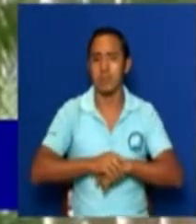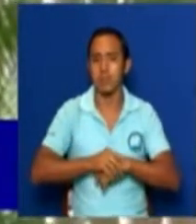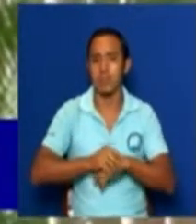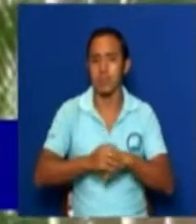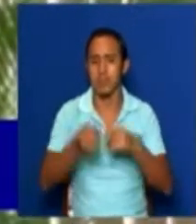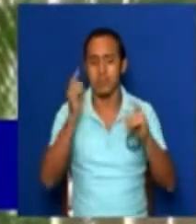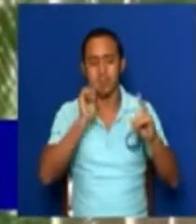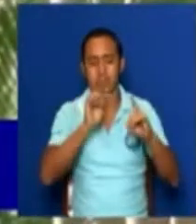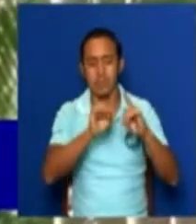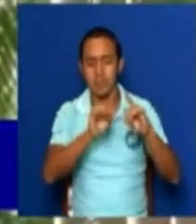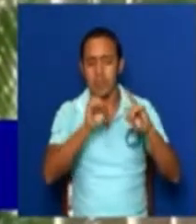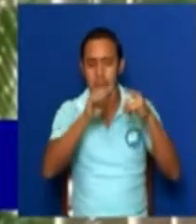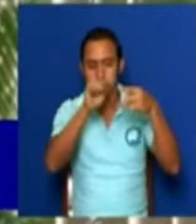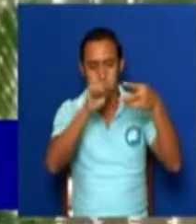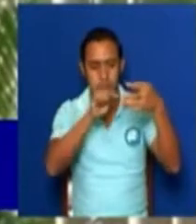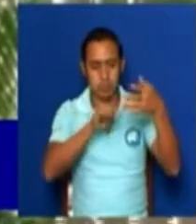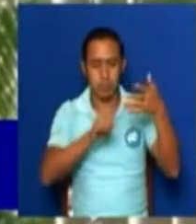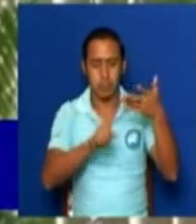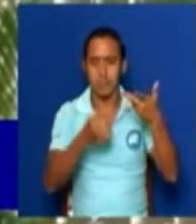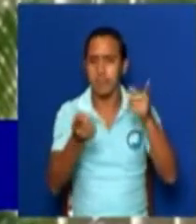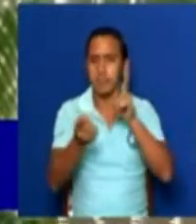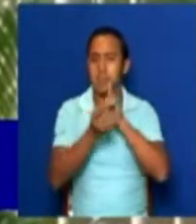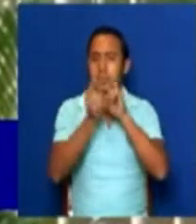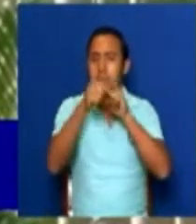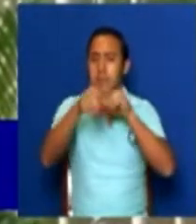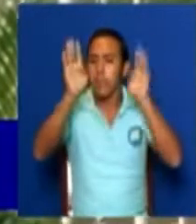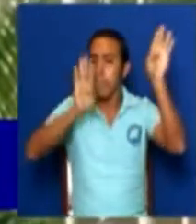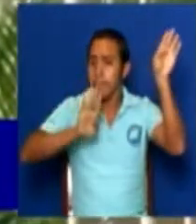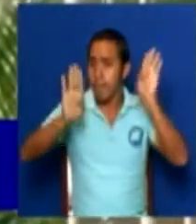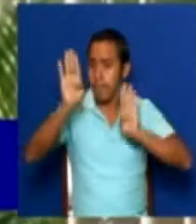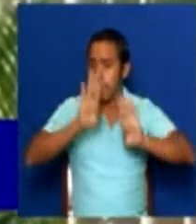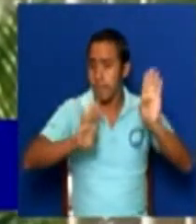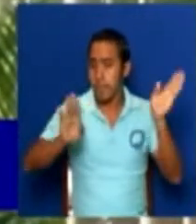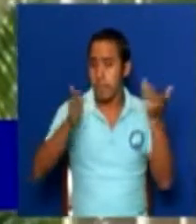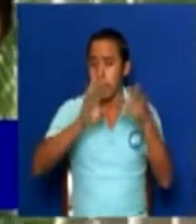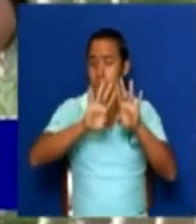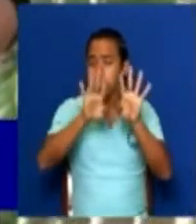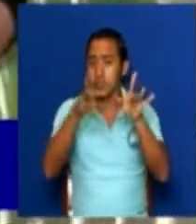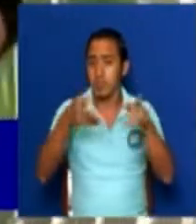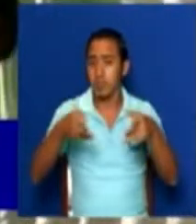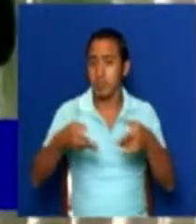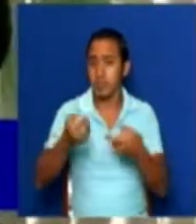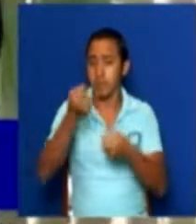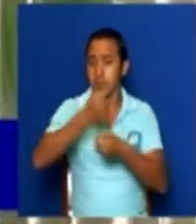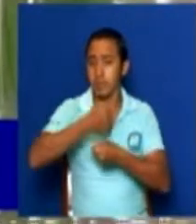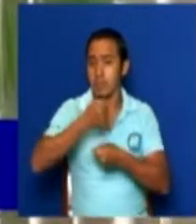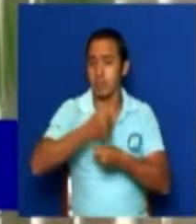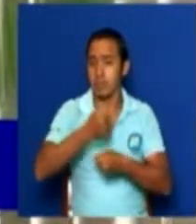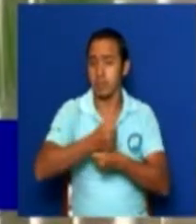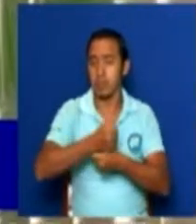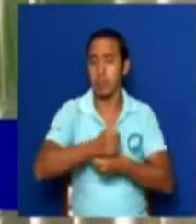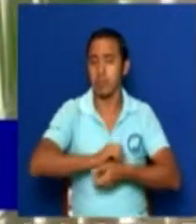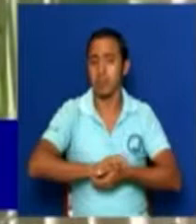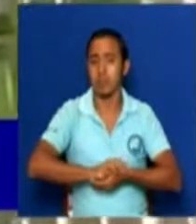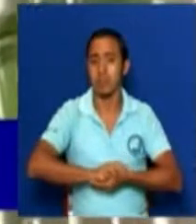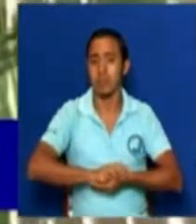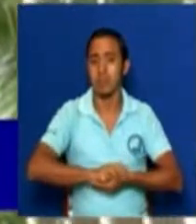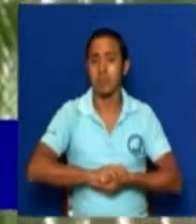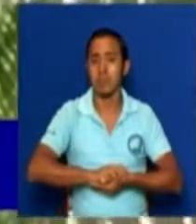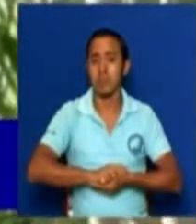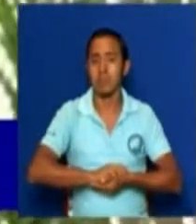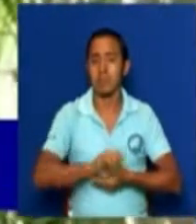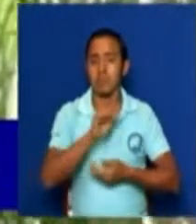identificó, señaló algunos factores que inciden en la participación de las mujeres en el mercado laboral. Y en